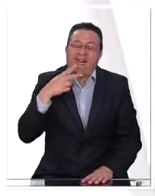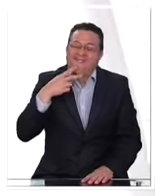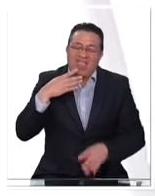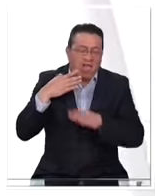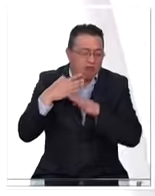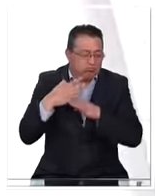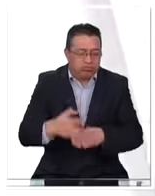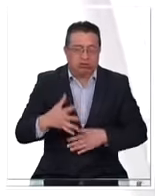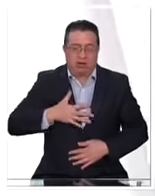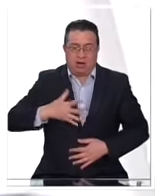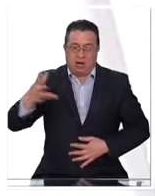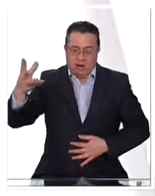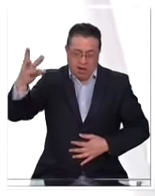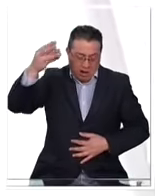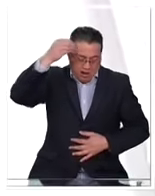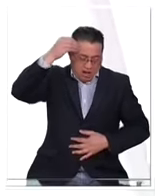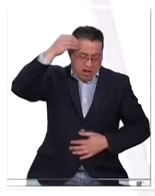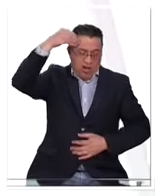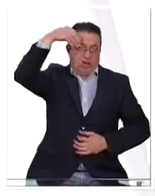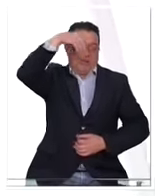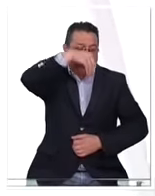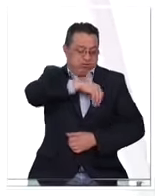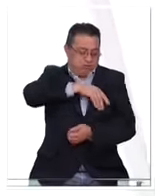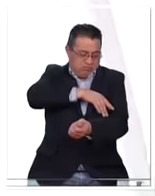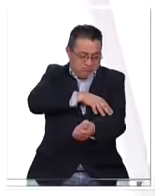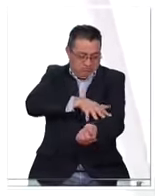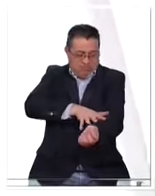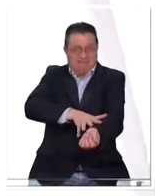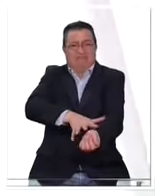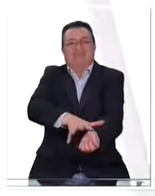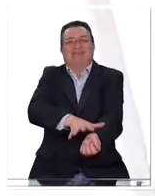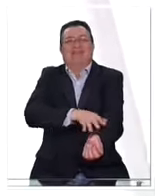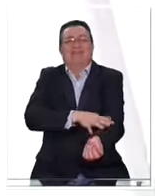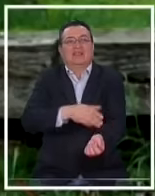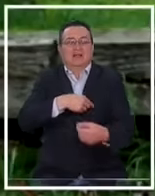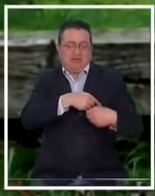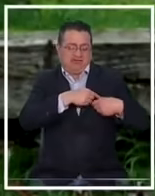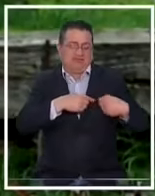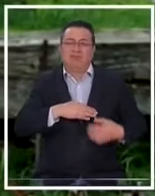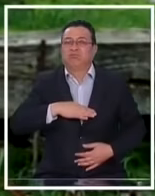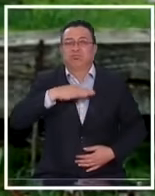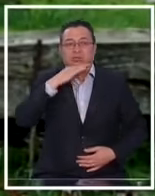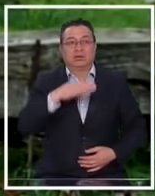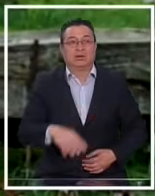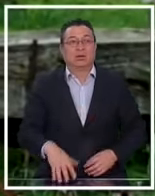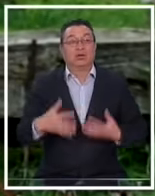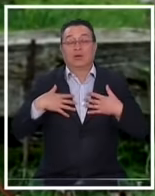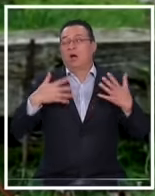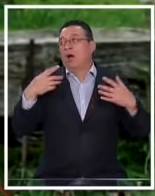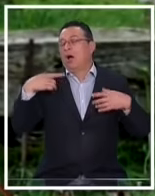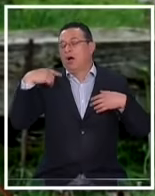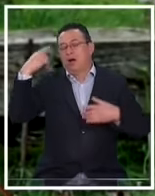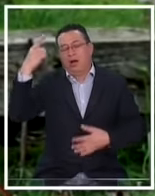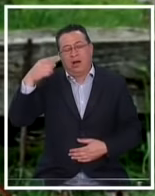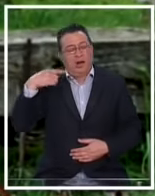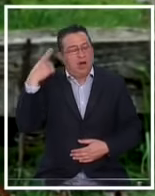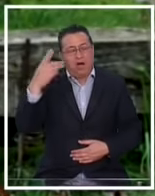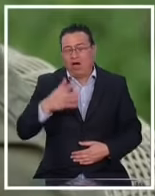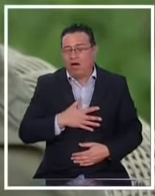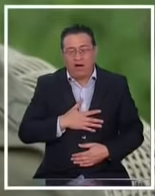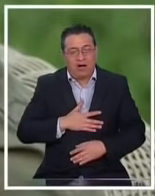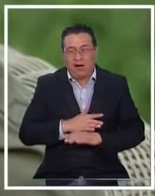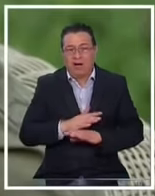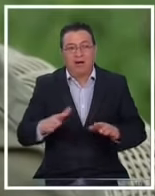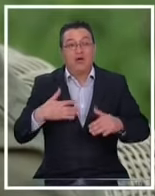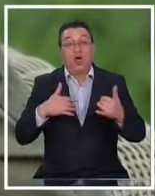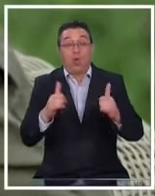sentimiento entró en mi sangre y me elevó alma y corazón. Me volvía loco. Me encantaba. Me acuerdo que